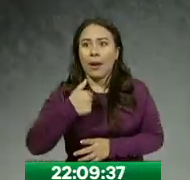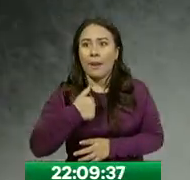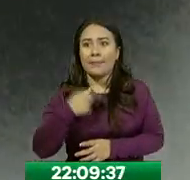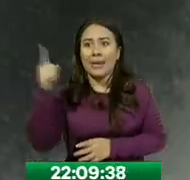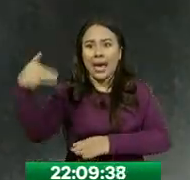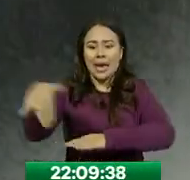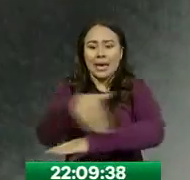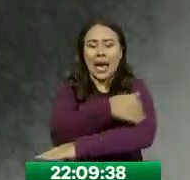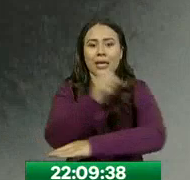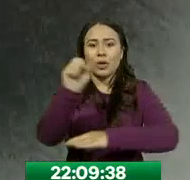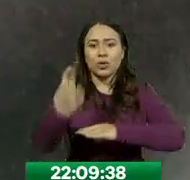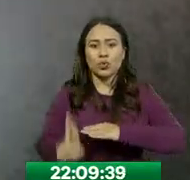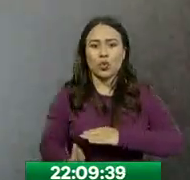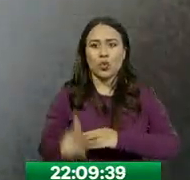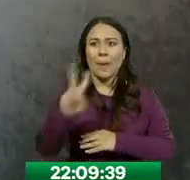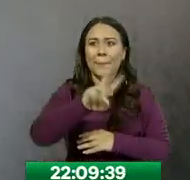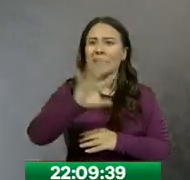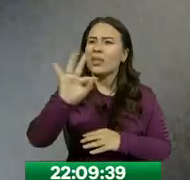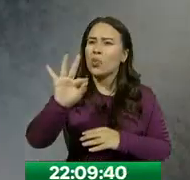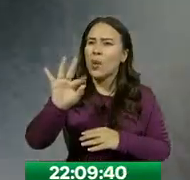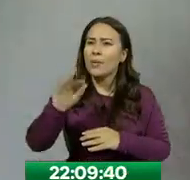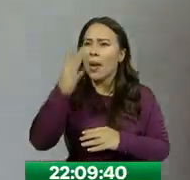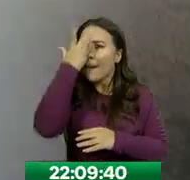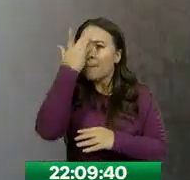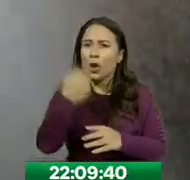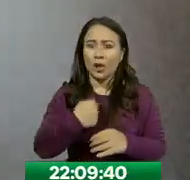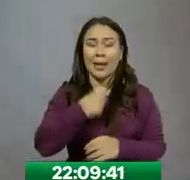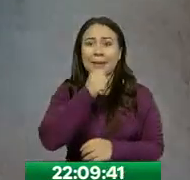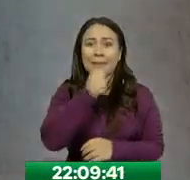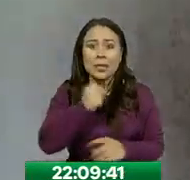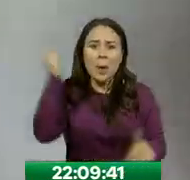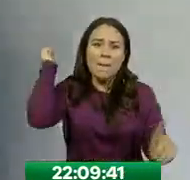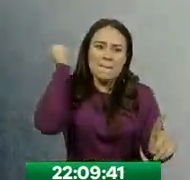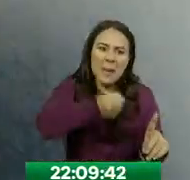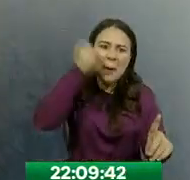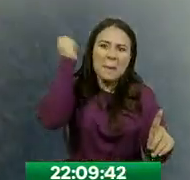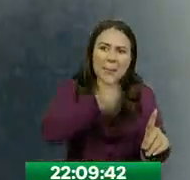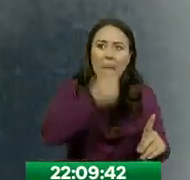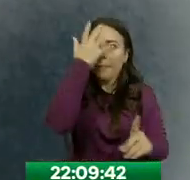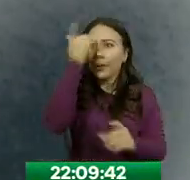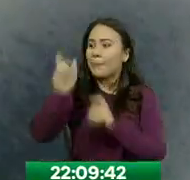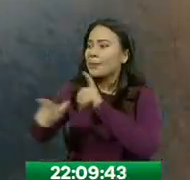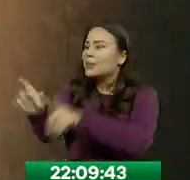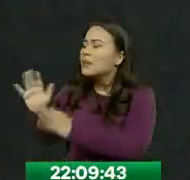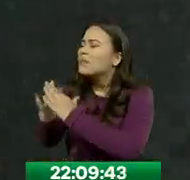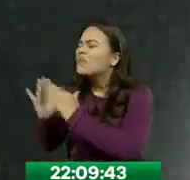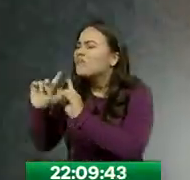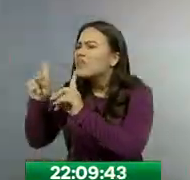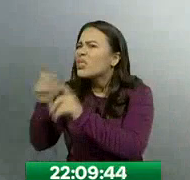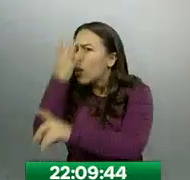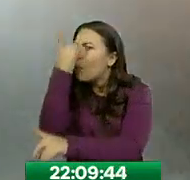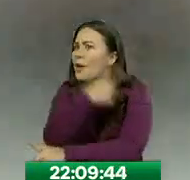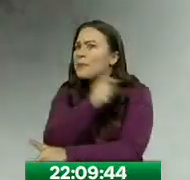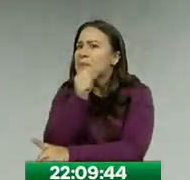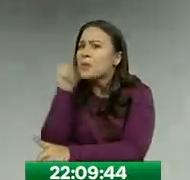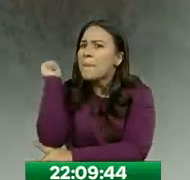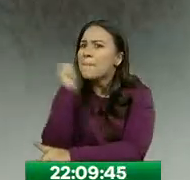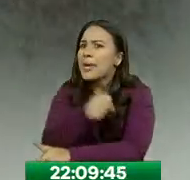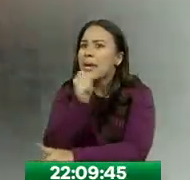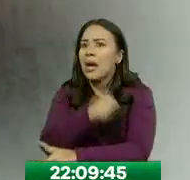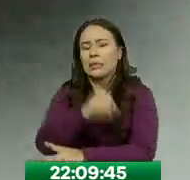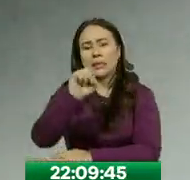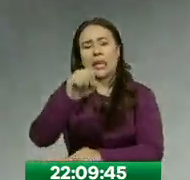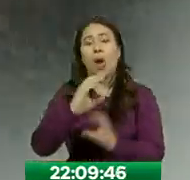al suroeste de Guayaquil. ¿Por qué se dio la agresión? Se lo consultamos a los moradores del sector. Estaba en el bus